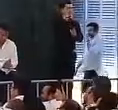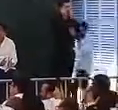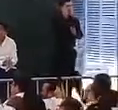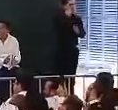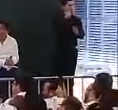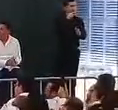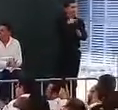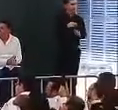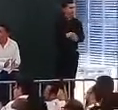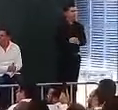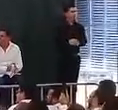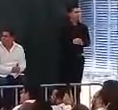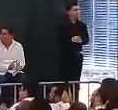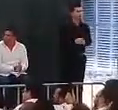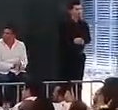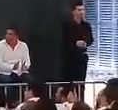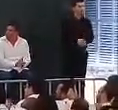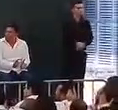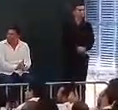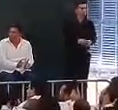México.